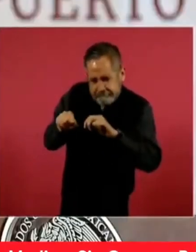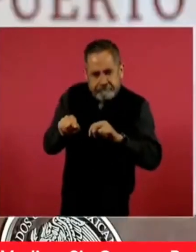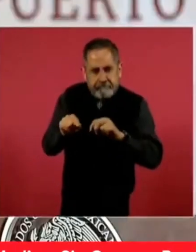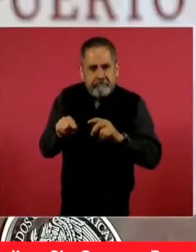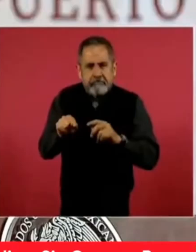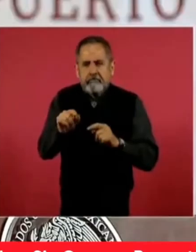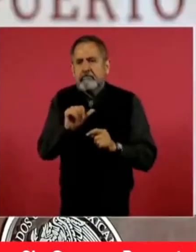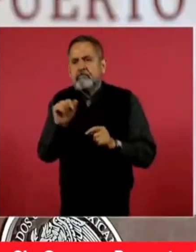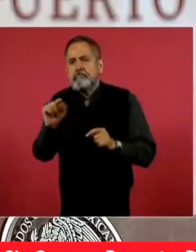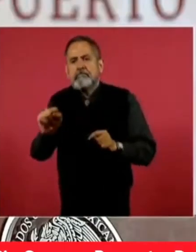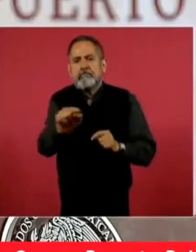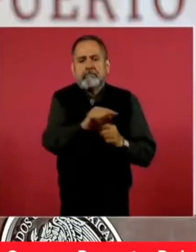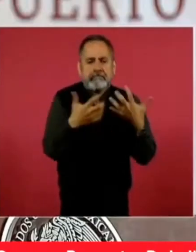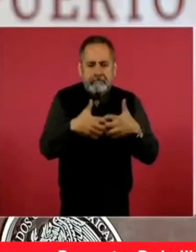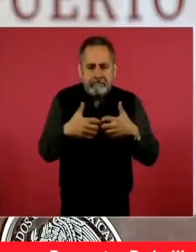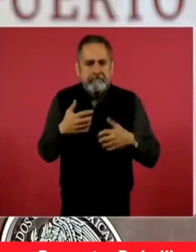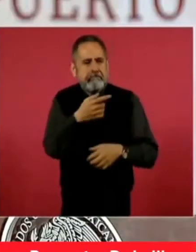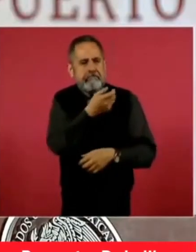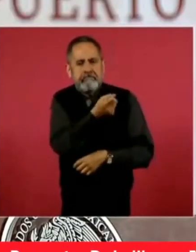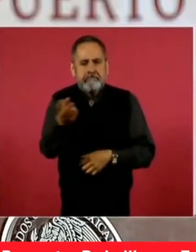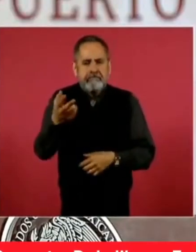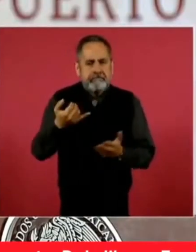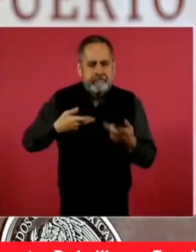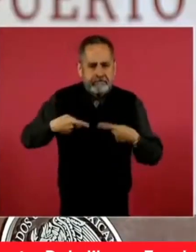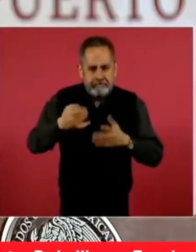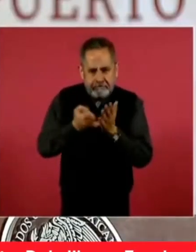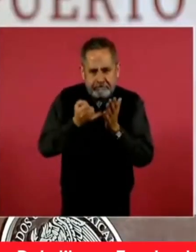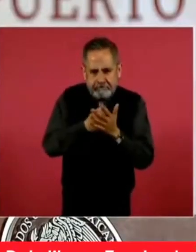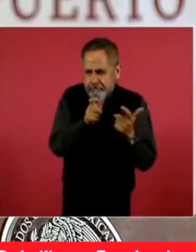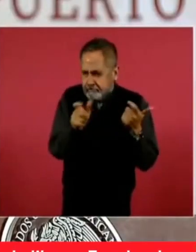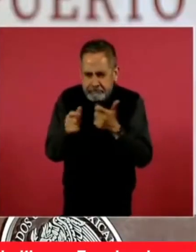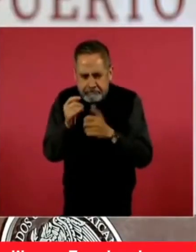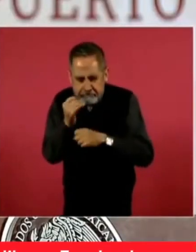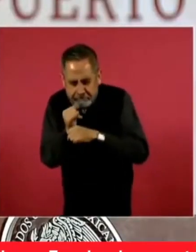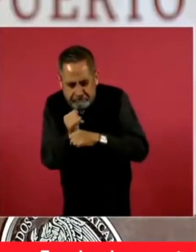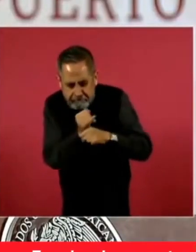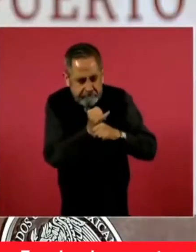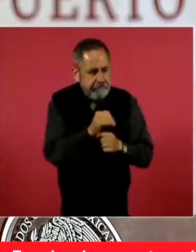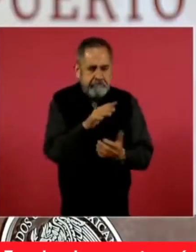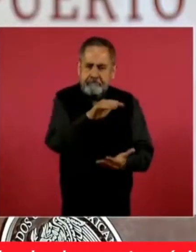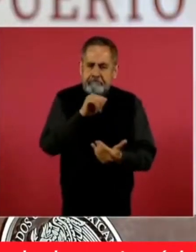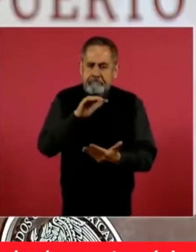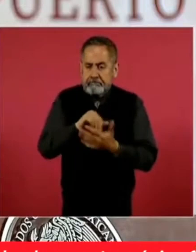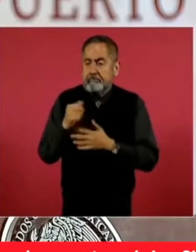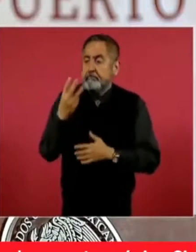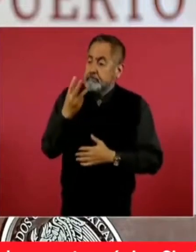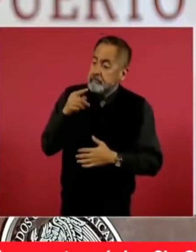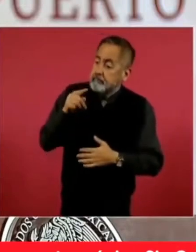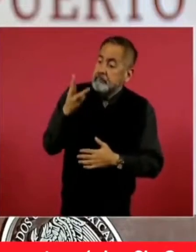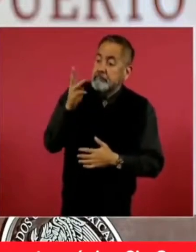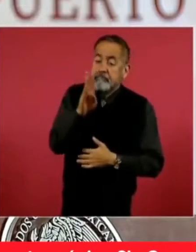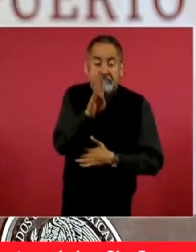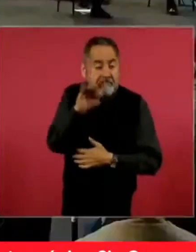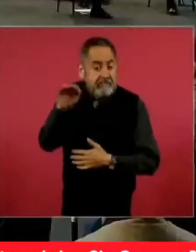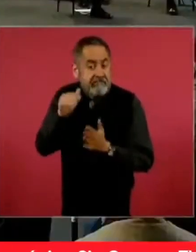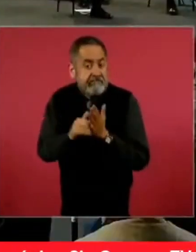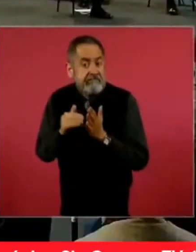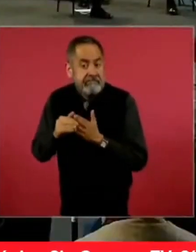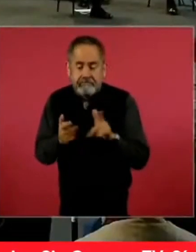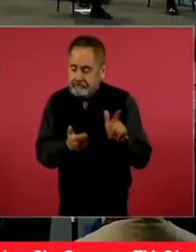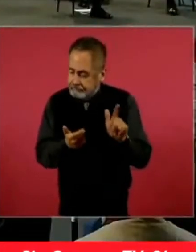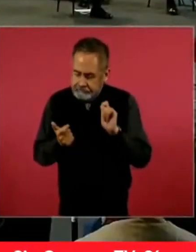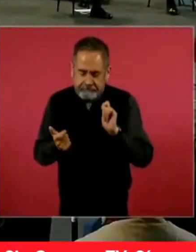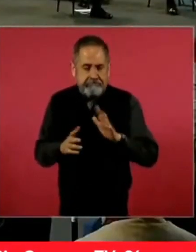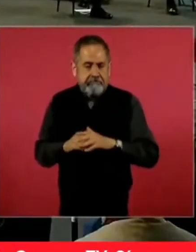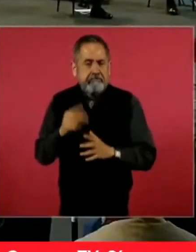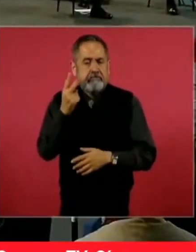a pequeños, medianos y grandes contribuyentes y tuvimos una recaudación de 3.3 billones de pesos. Esto